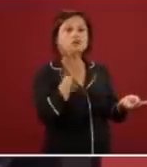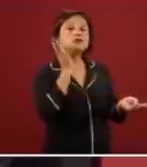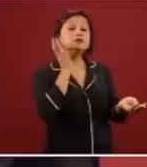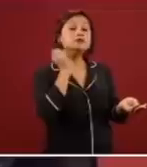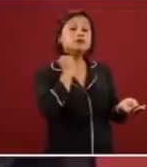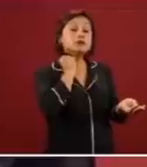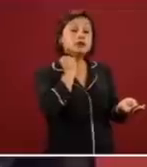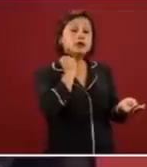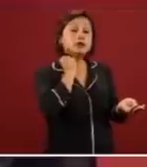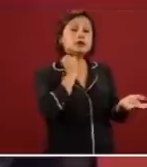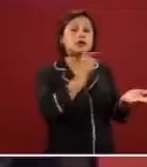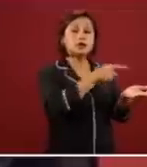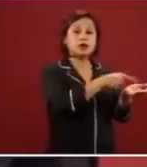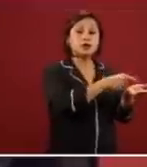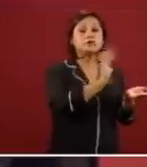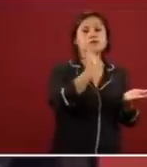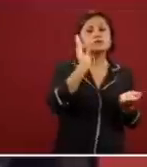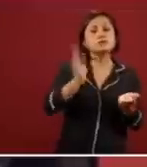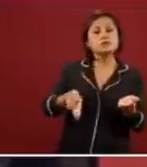que acepta.